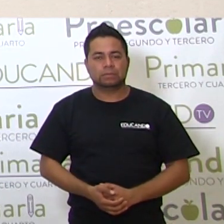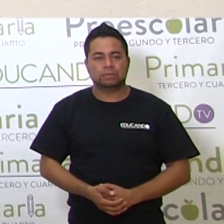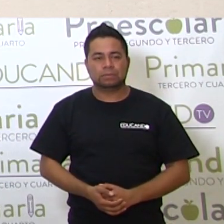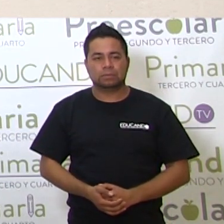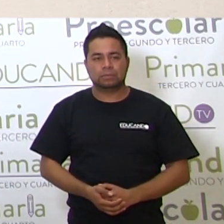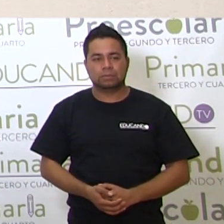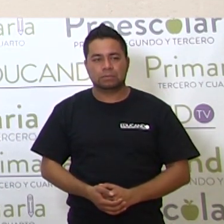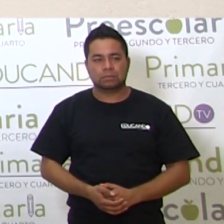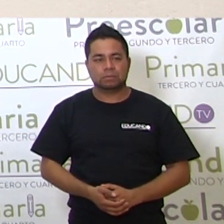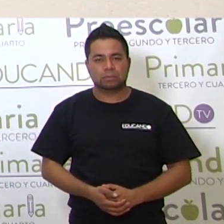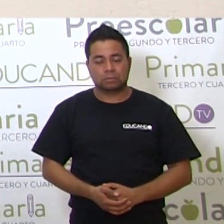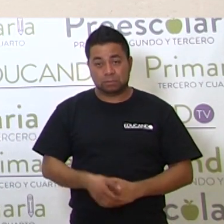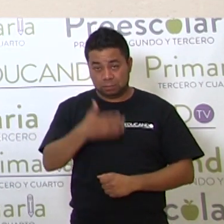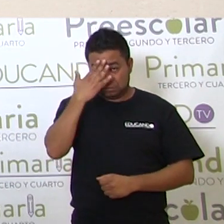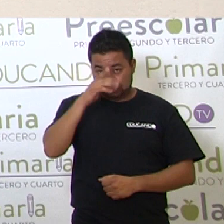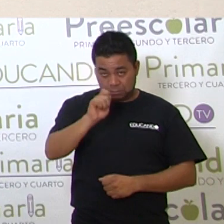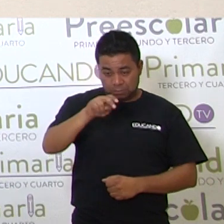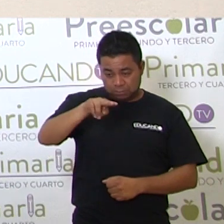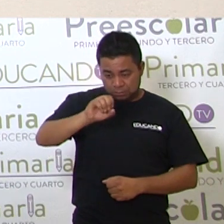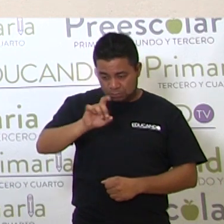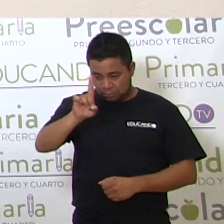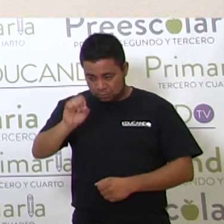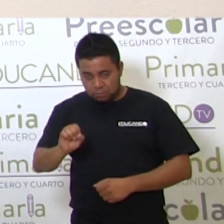¿Saben lo que es un nodo?